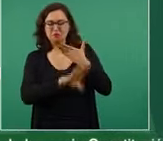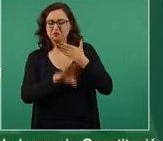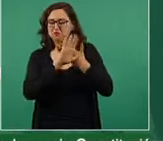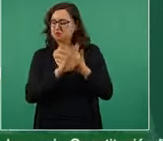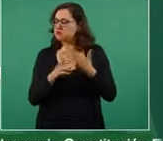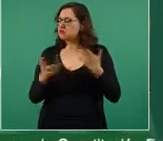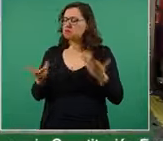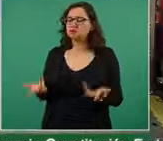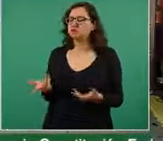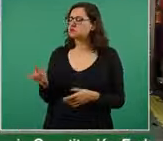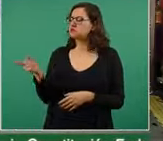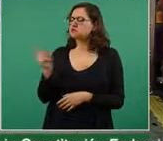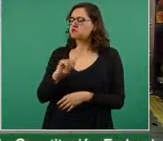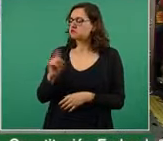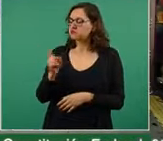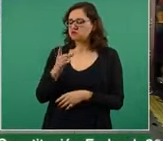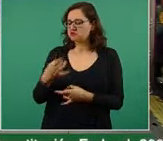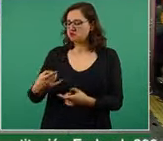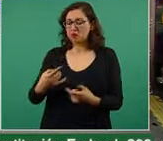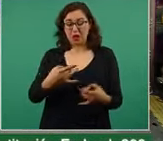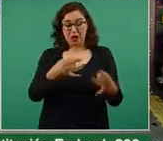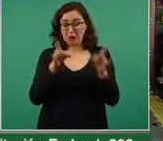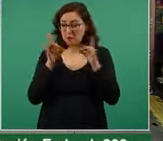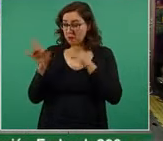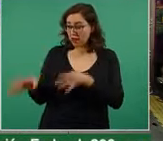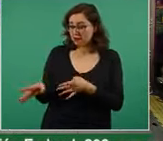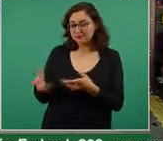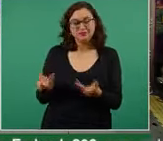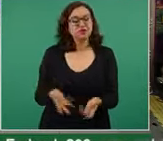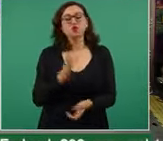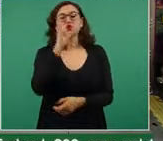de traidores a la patria? No pueden, porque